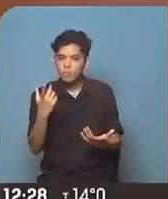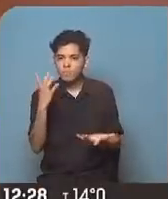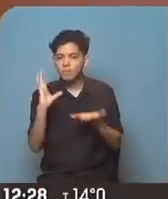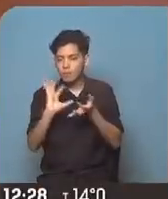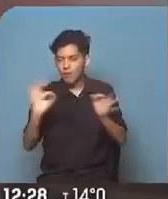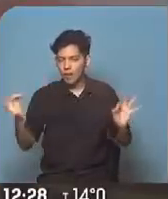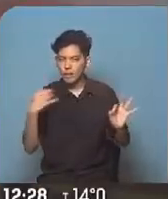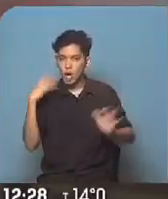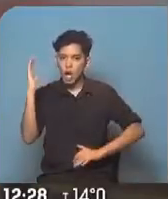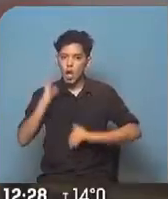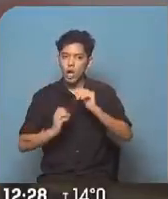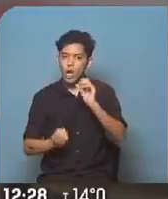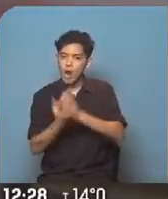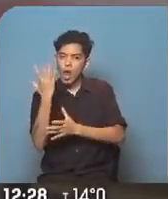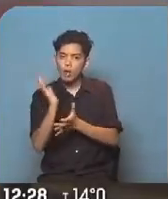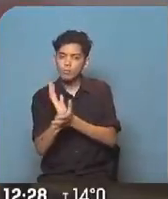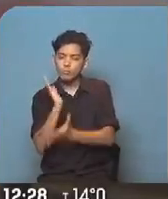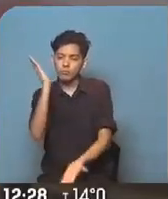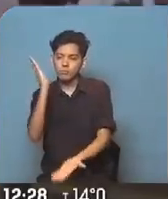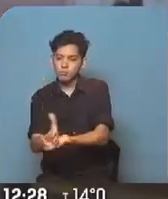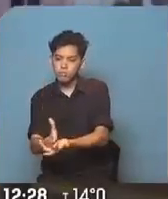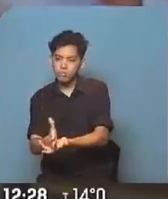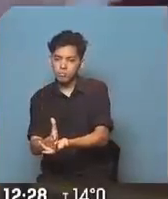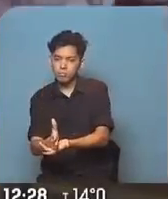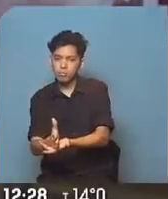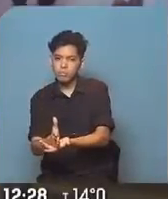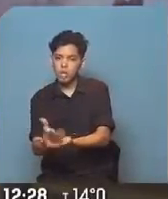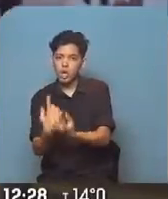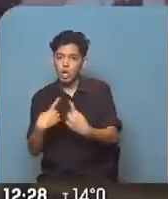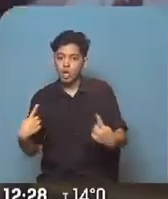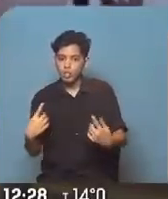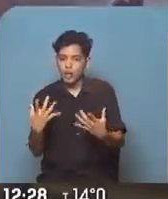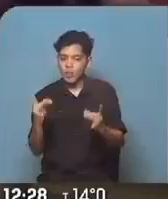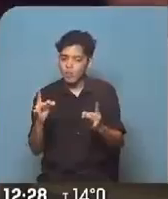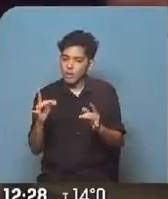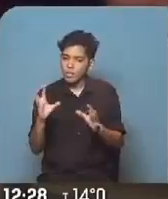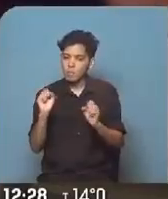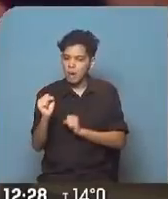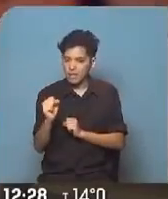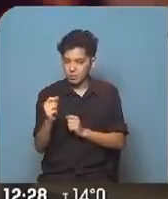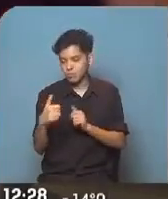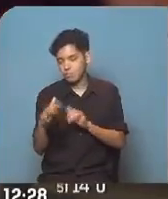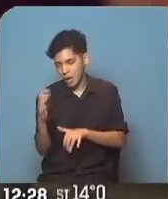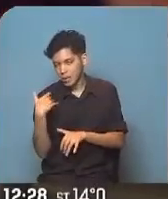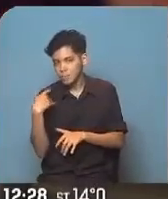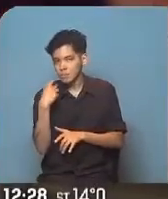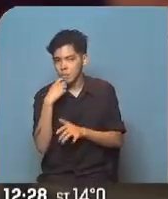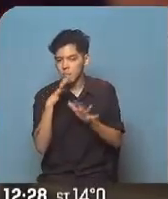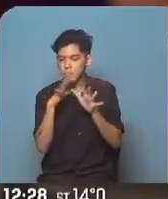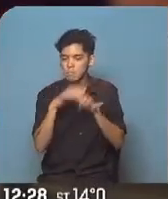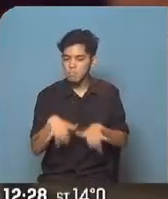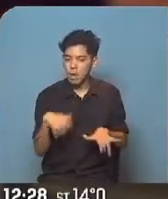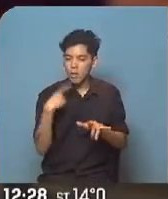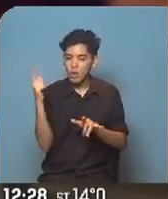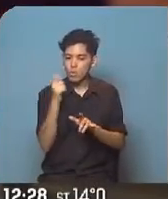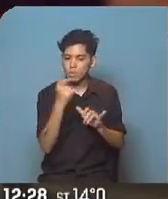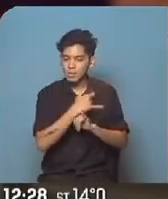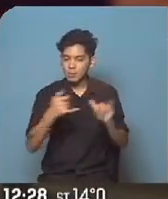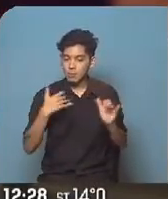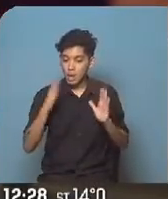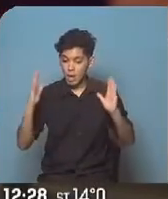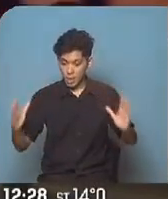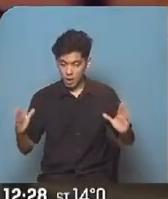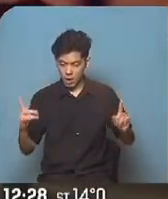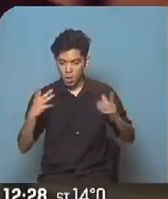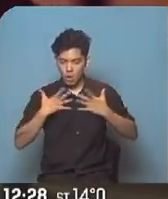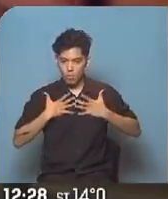metáfora, construir un cortafuego, había sacado material inflamable, que son los pesos, para lograr esa paz cambiaria de un mes y pico que tuvimos. Pero